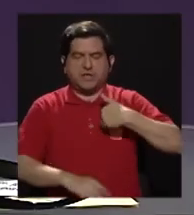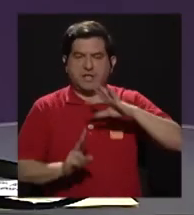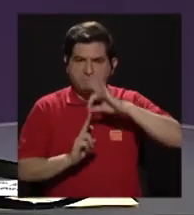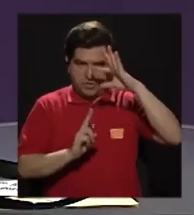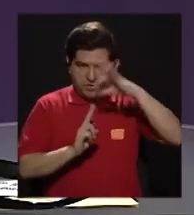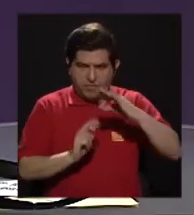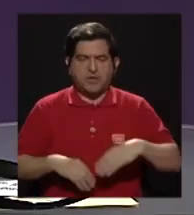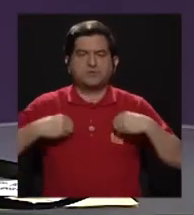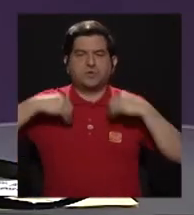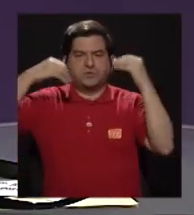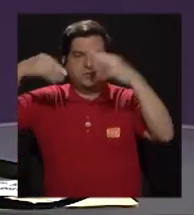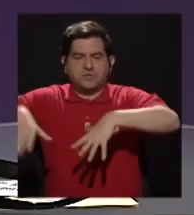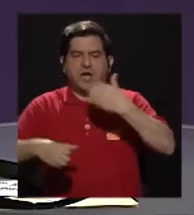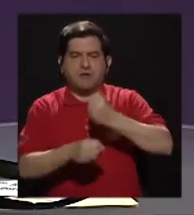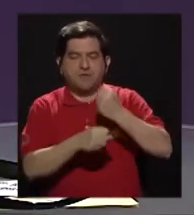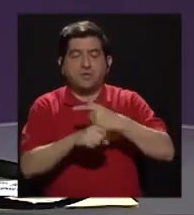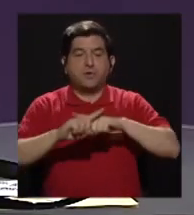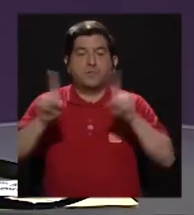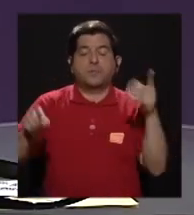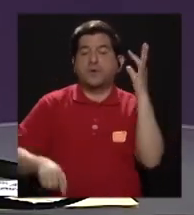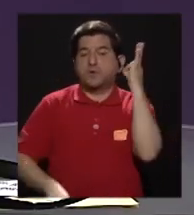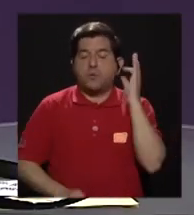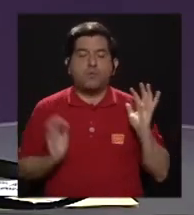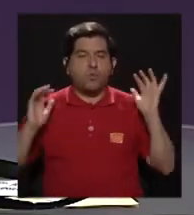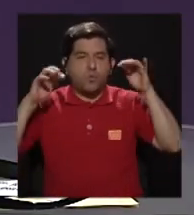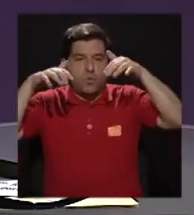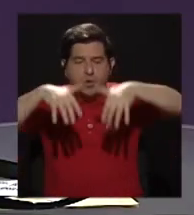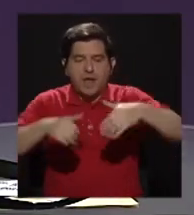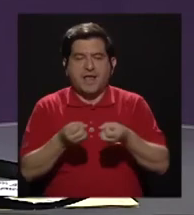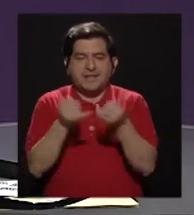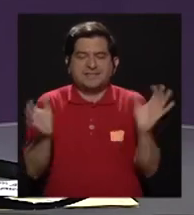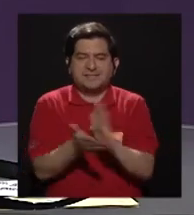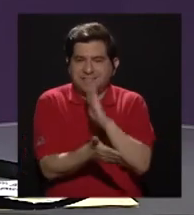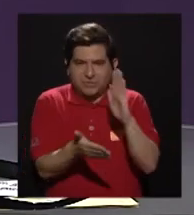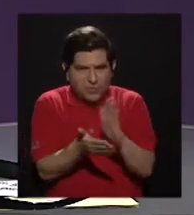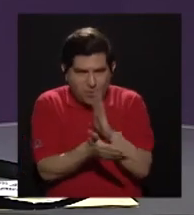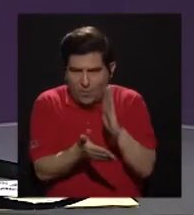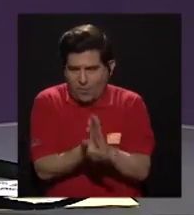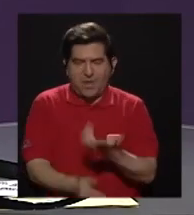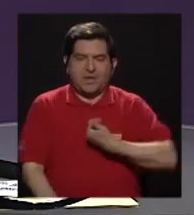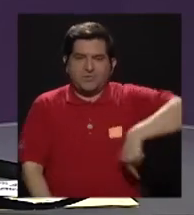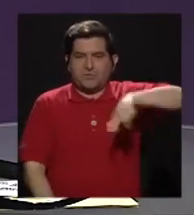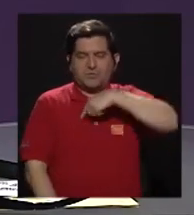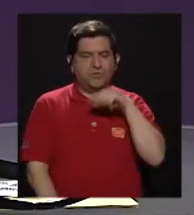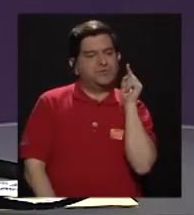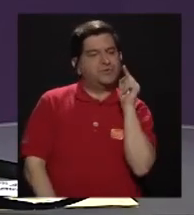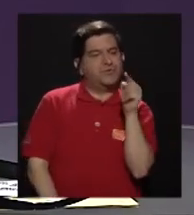de abandonar el trabajo, pero si sos una mujer migrante indocumentada, entonces caemos